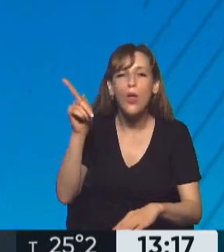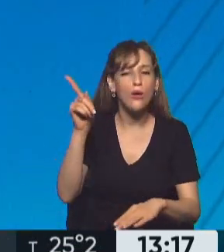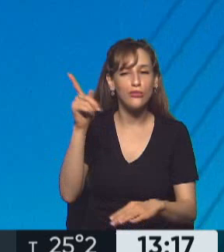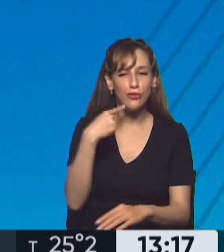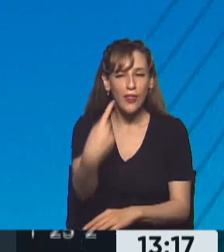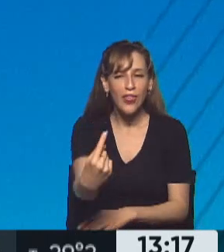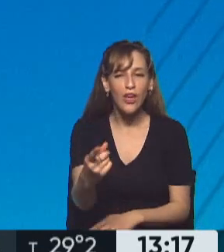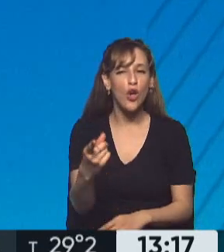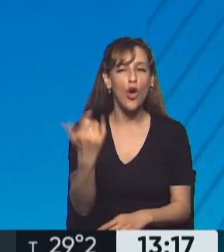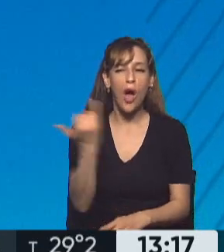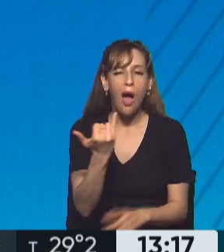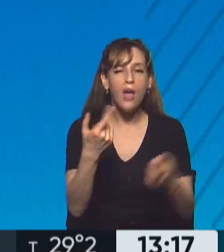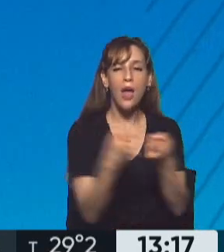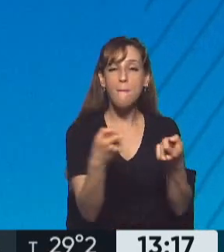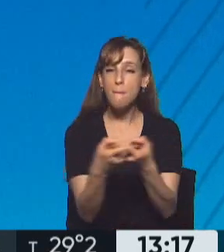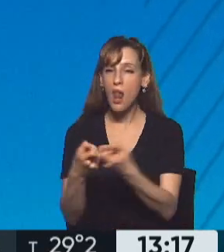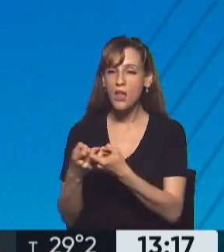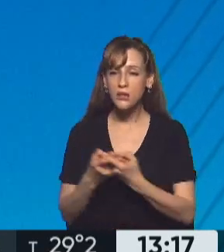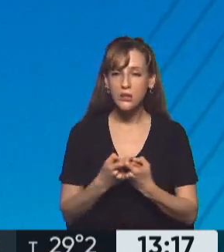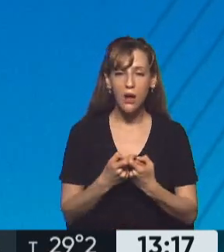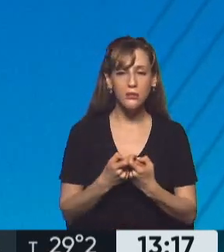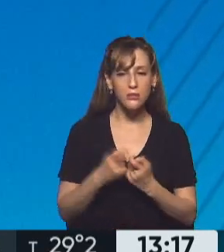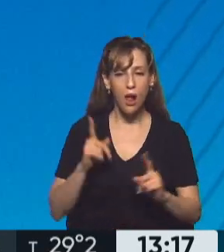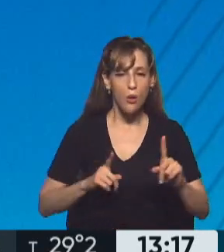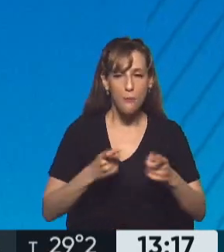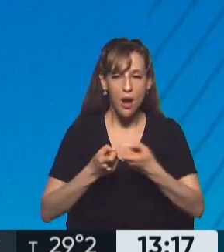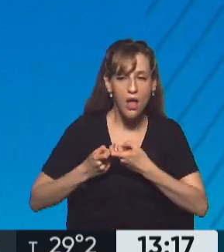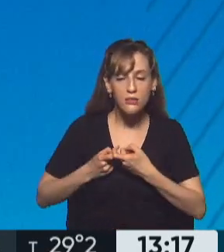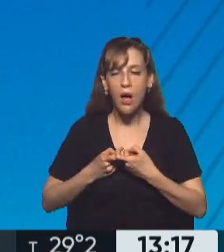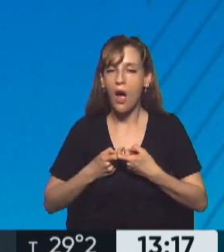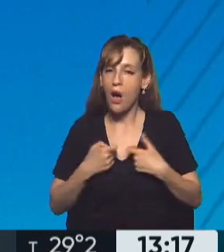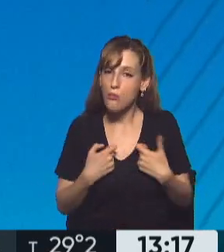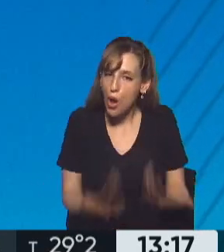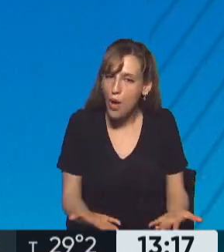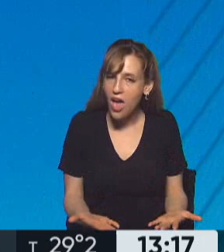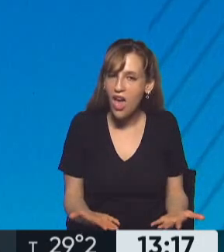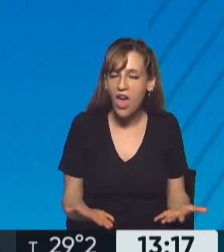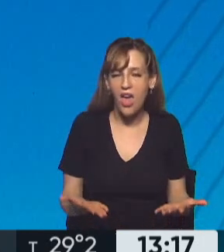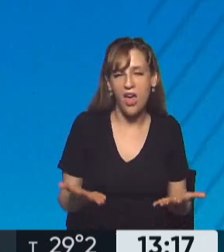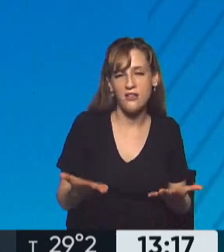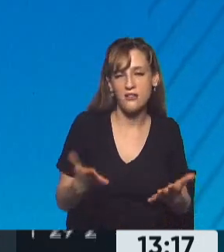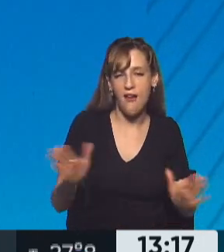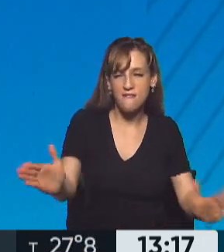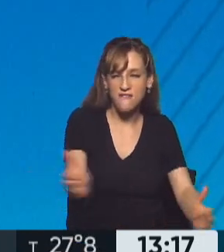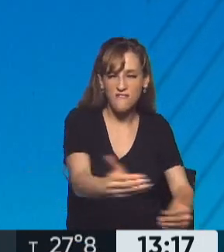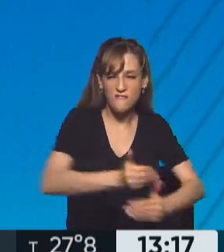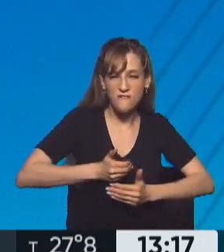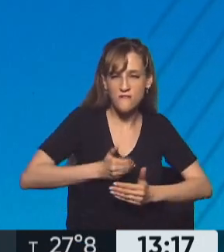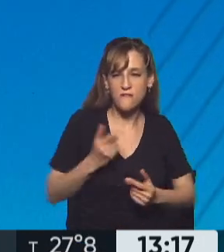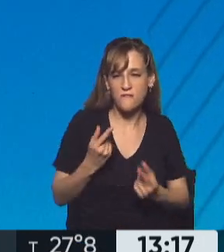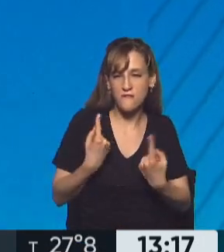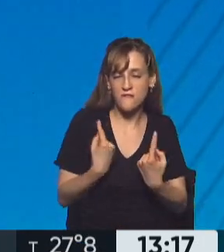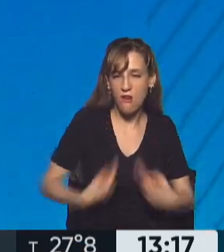habido codicia corporativa. Ese fue el concepto que dijo, aprovechando la pandemia, aprovechando que faltan insumos en